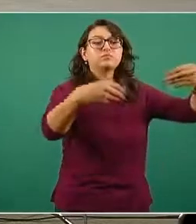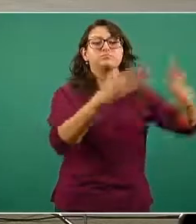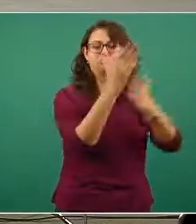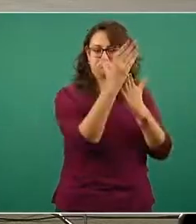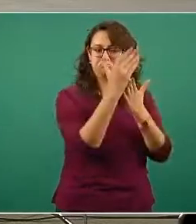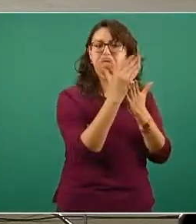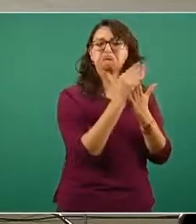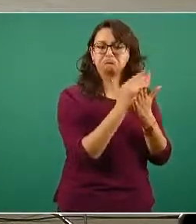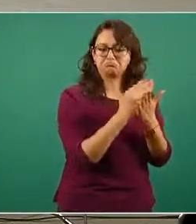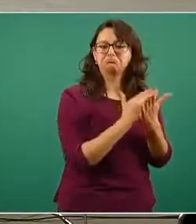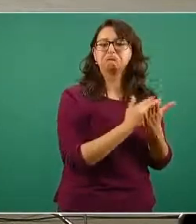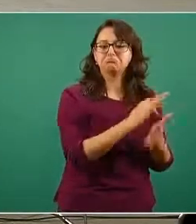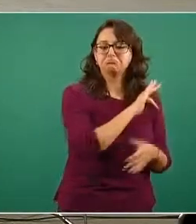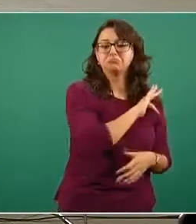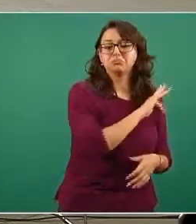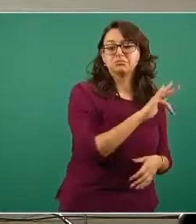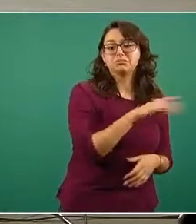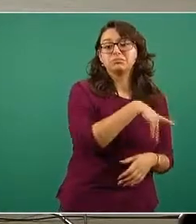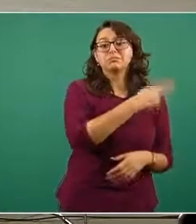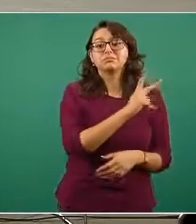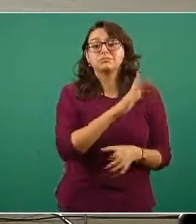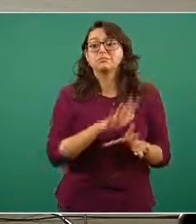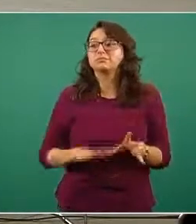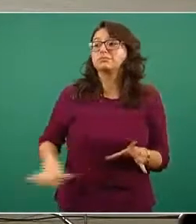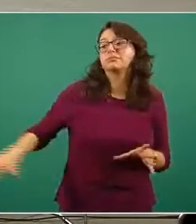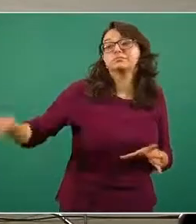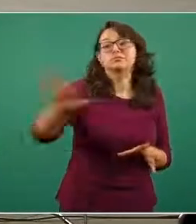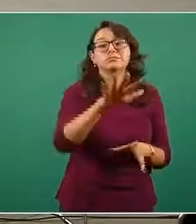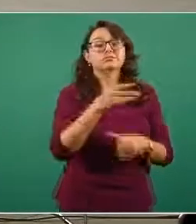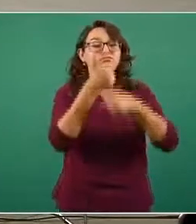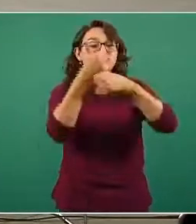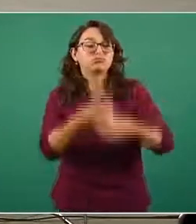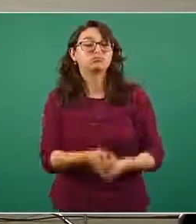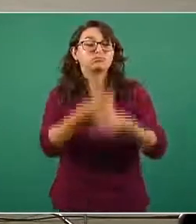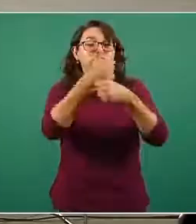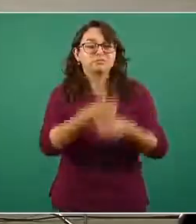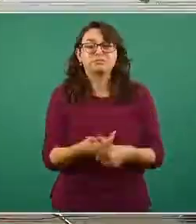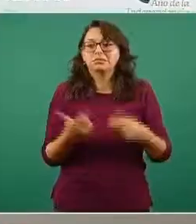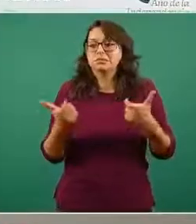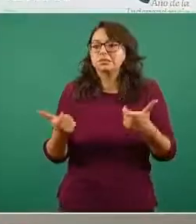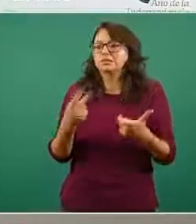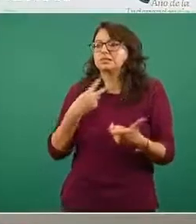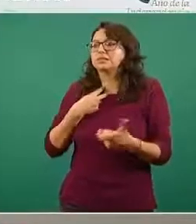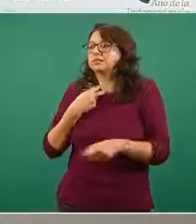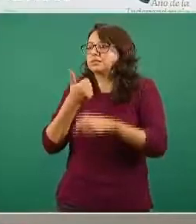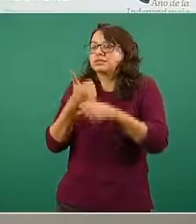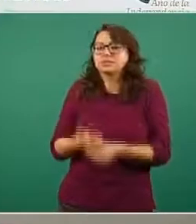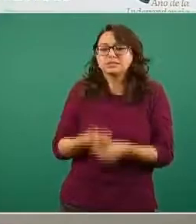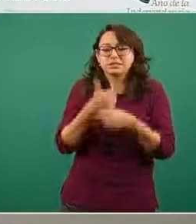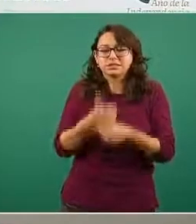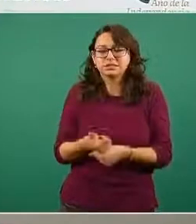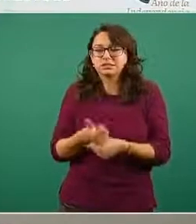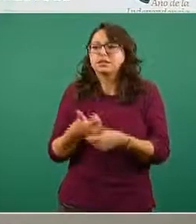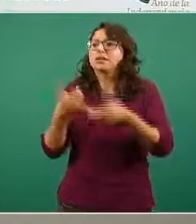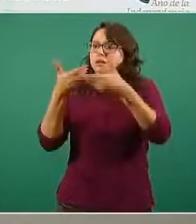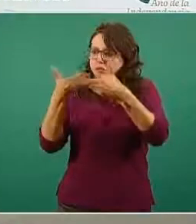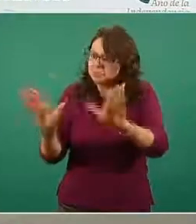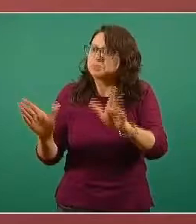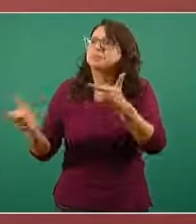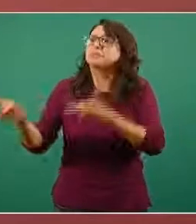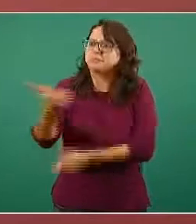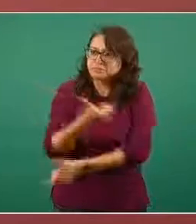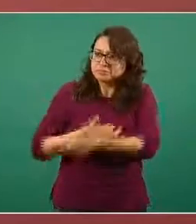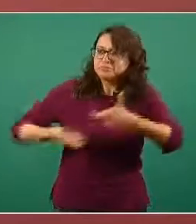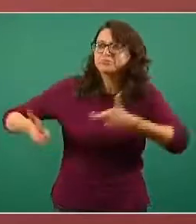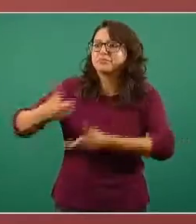importantemente los contagios, pero entonces sufre la sociedad porque deja de funcionar. Si abrimos, se reactivan